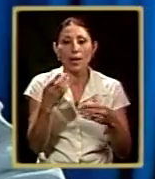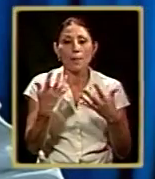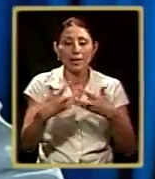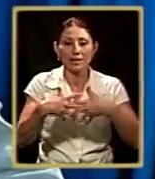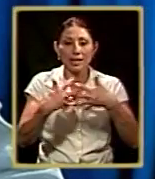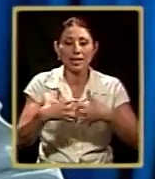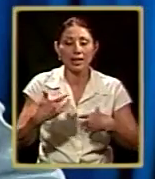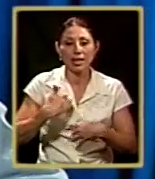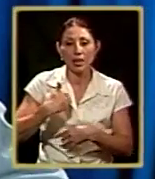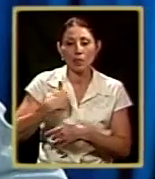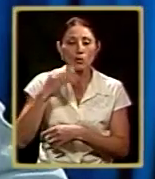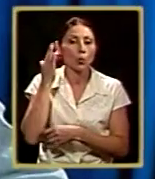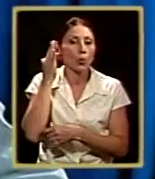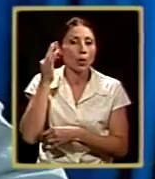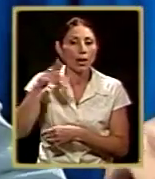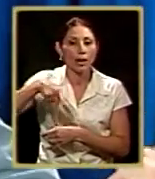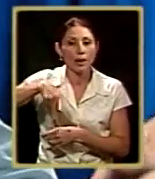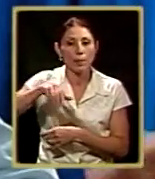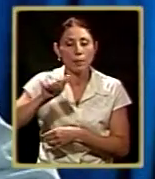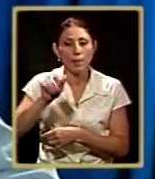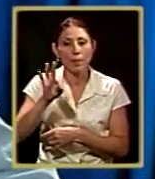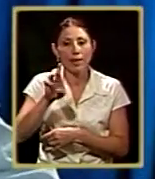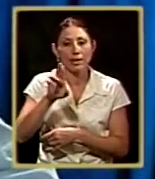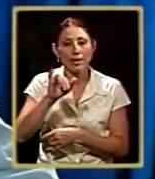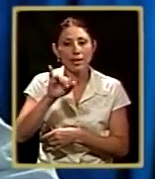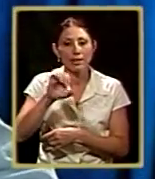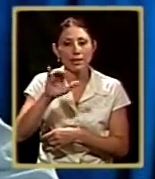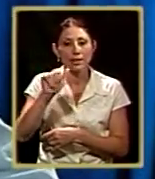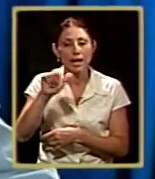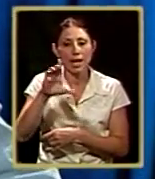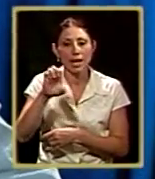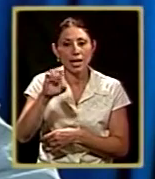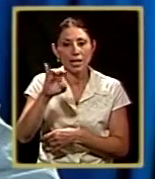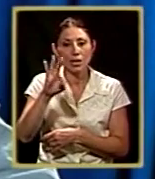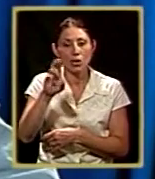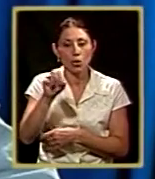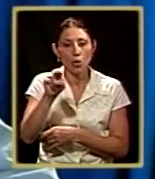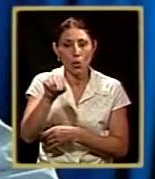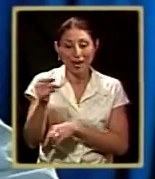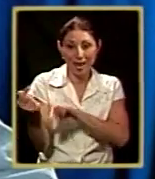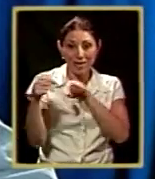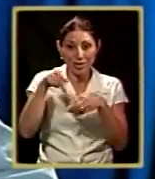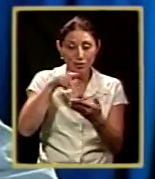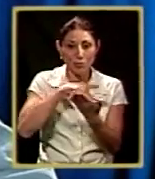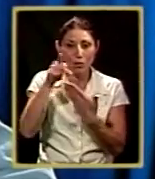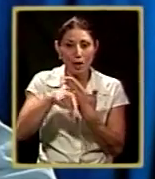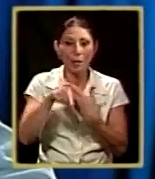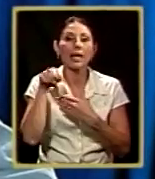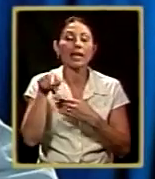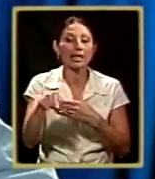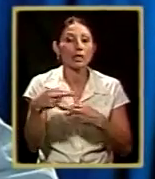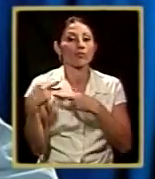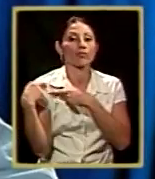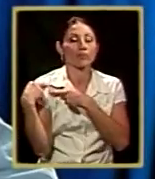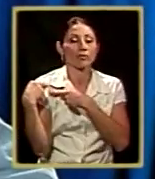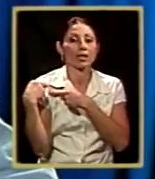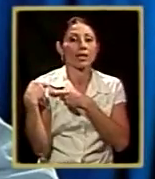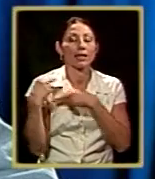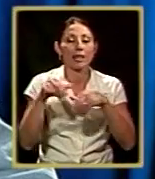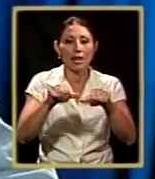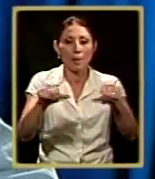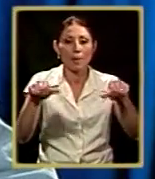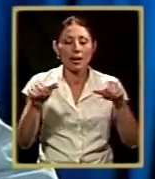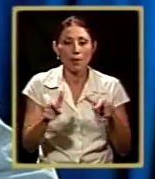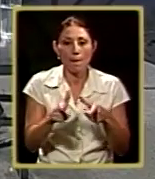Tenemos a Patricia Leitón, que también ha venido a su programa. Exacto, que ella se encarga de la parte macroeconómica.